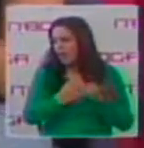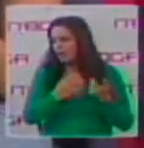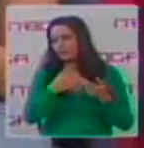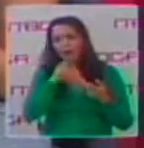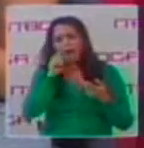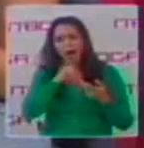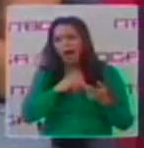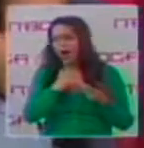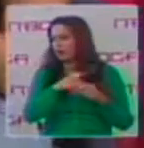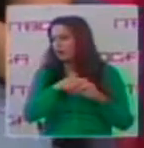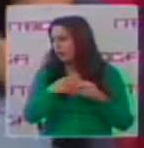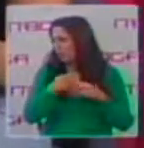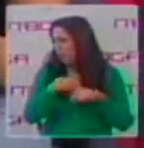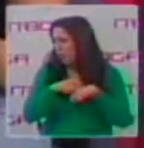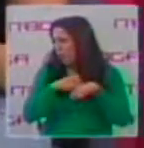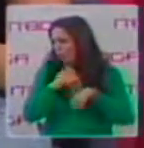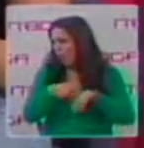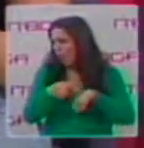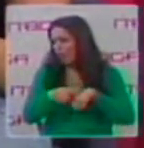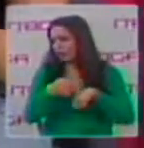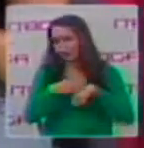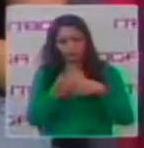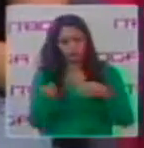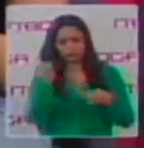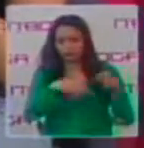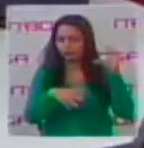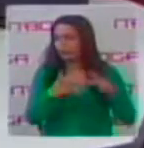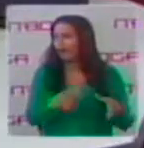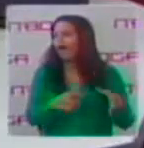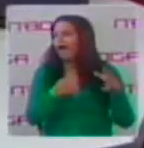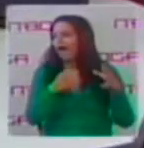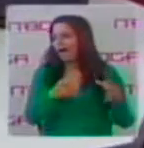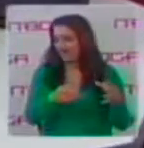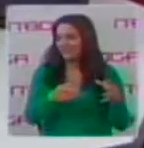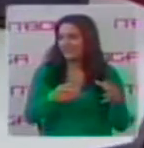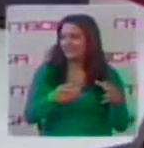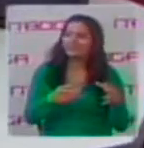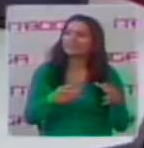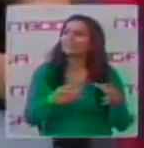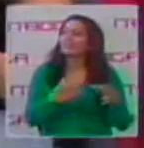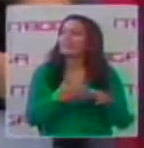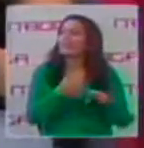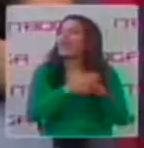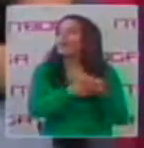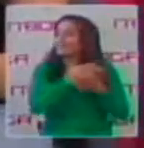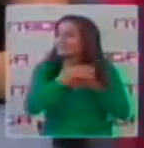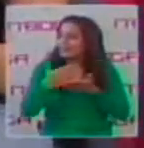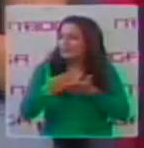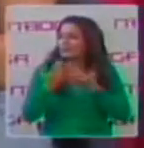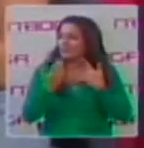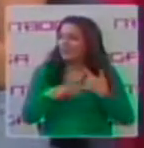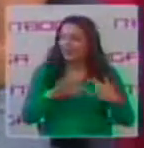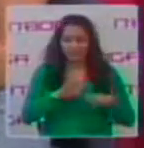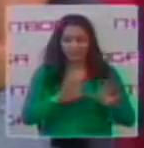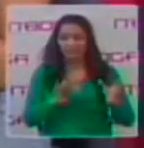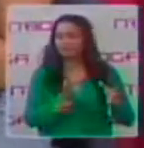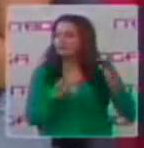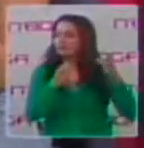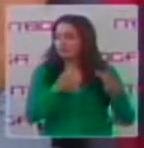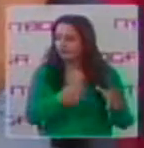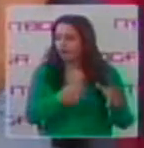cárnicos, huesos, todo lo que es generado luego de la preparación de una comida. Perfecto. Y por otro